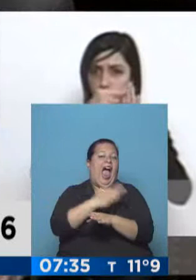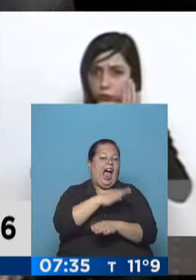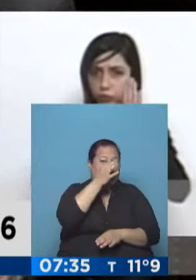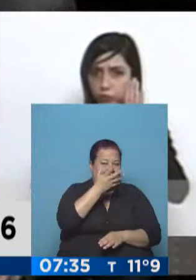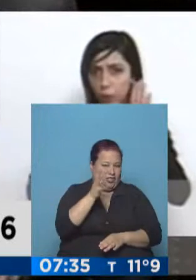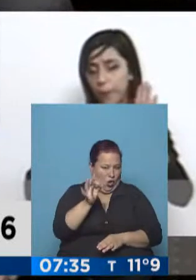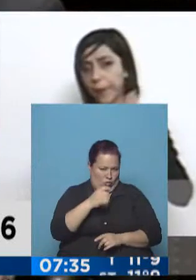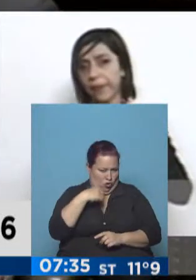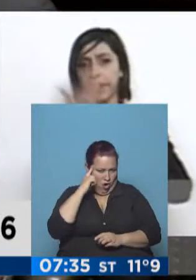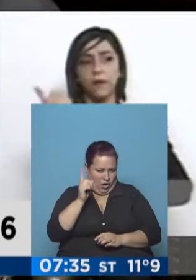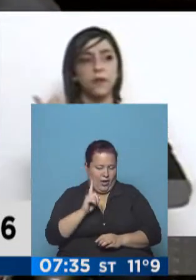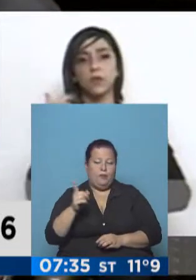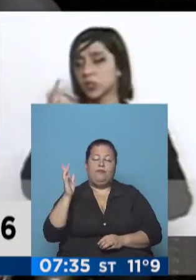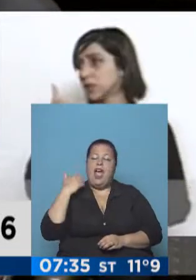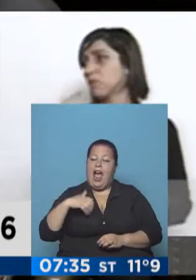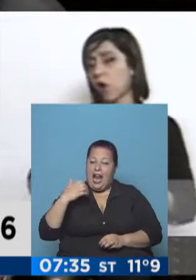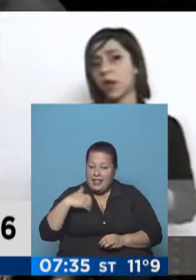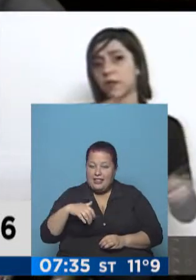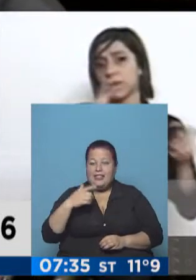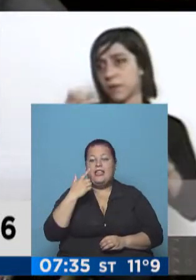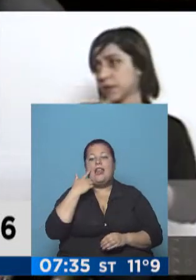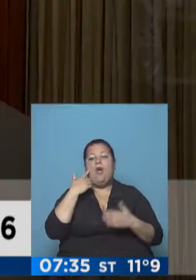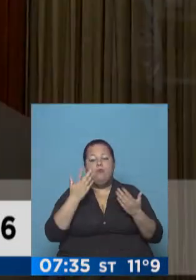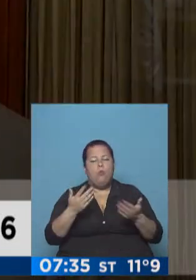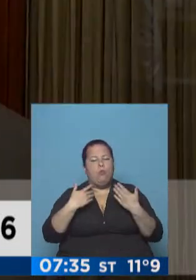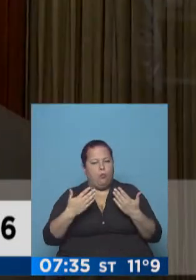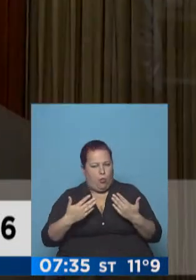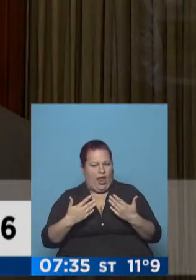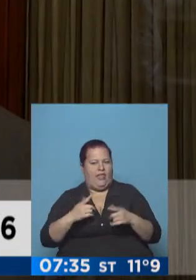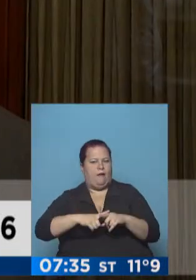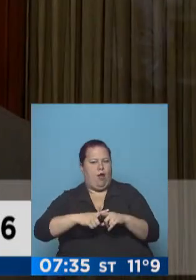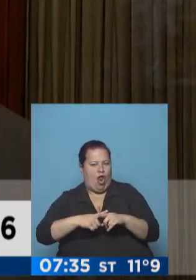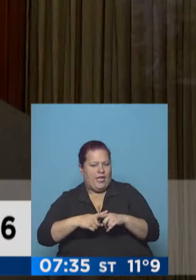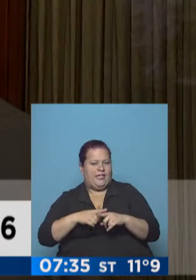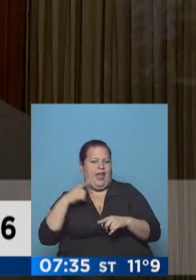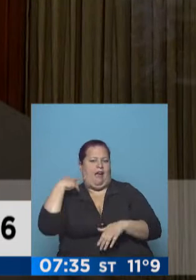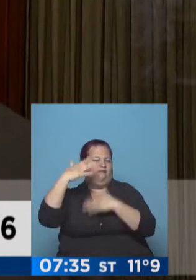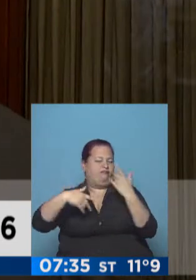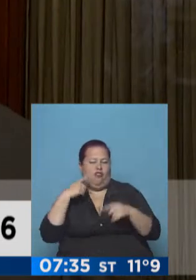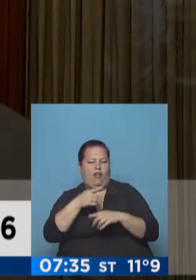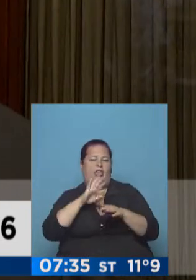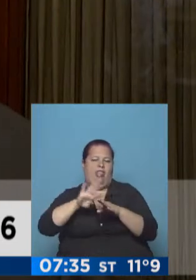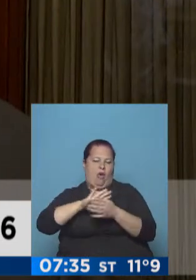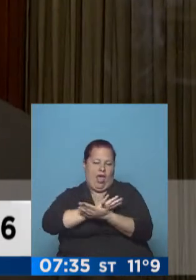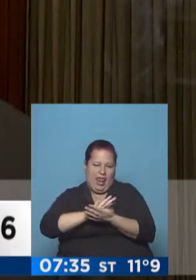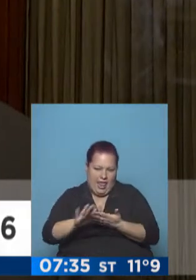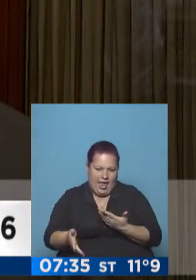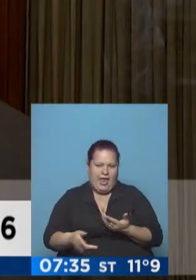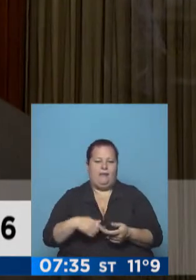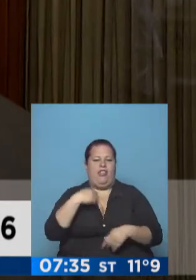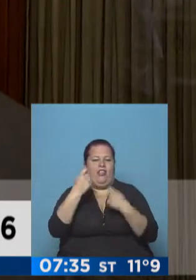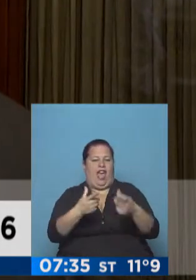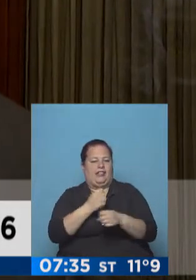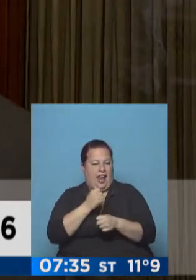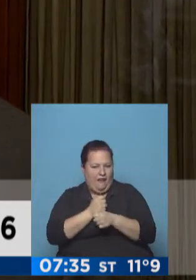de octubre. La Argentina muestra que se puede con políticas contracíclicas desendeudarse, generar